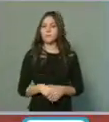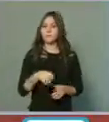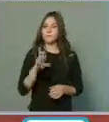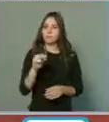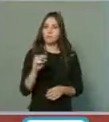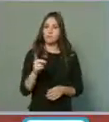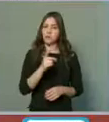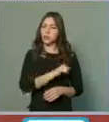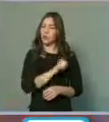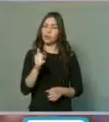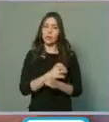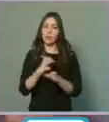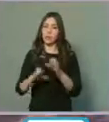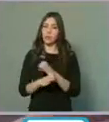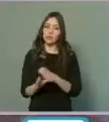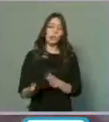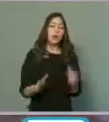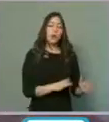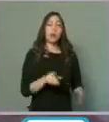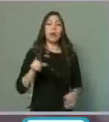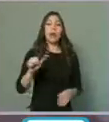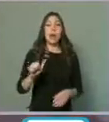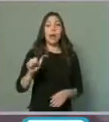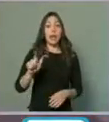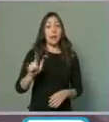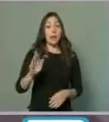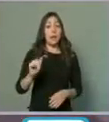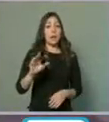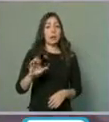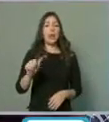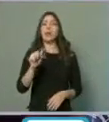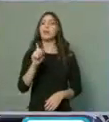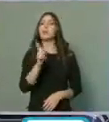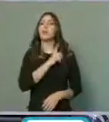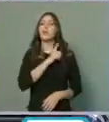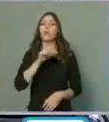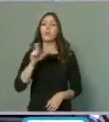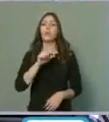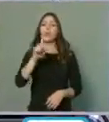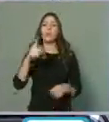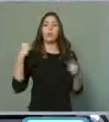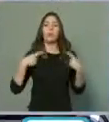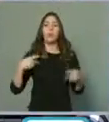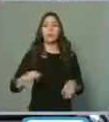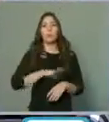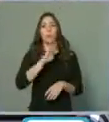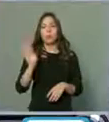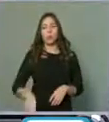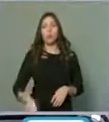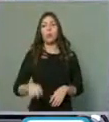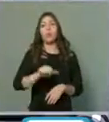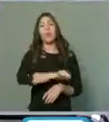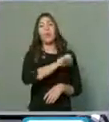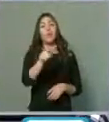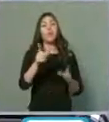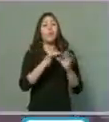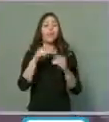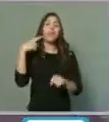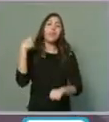una persona falleció. En casos como este, hay otros representantes legales, tutor, curador